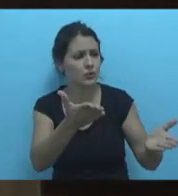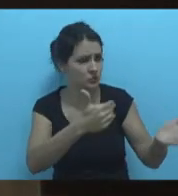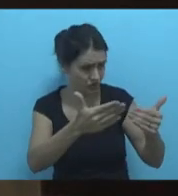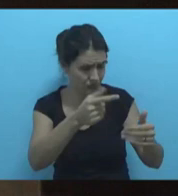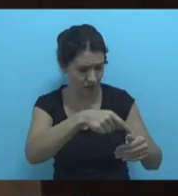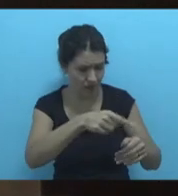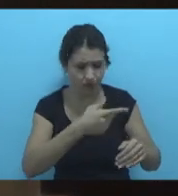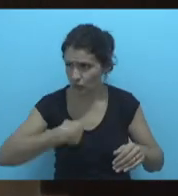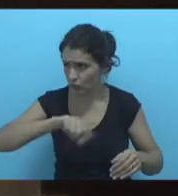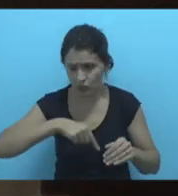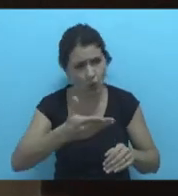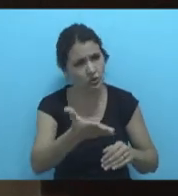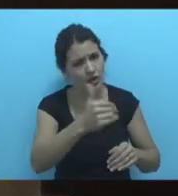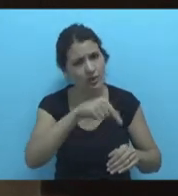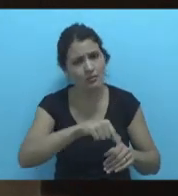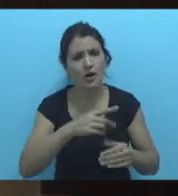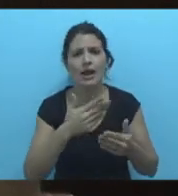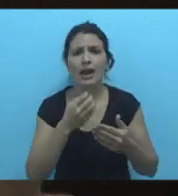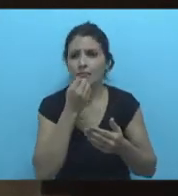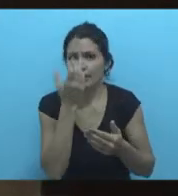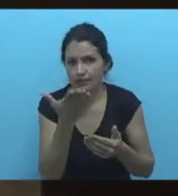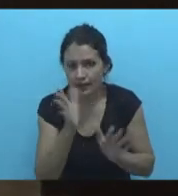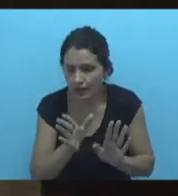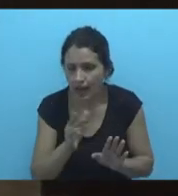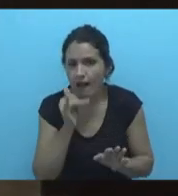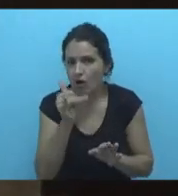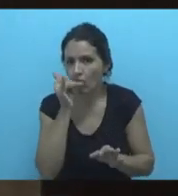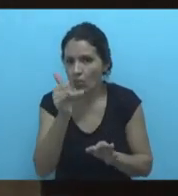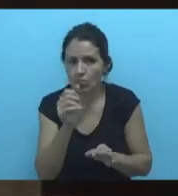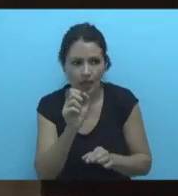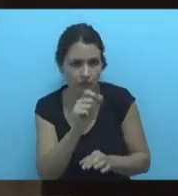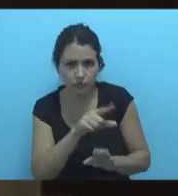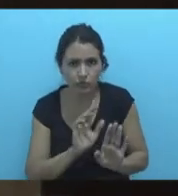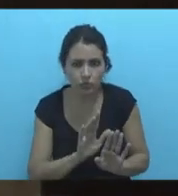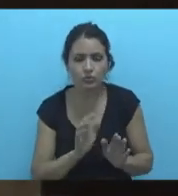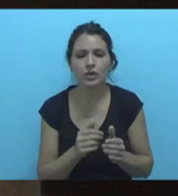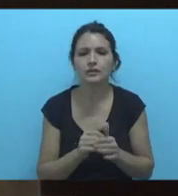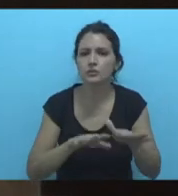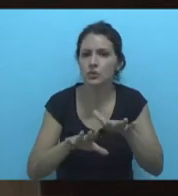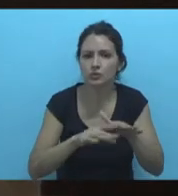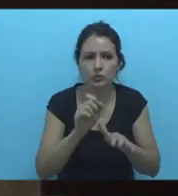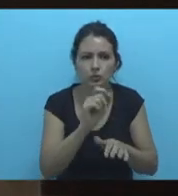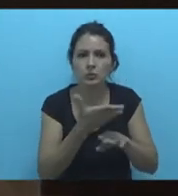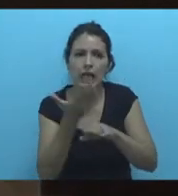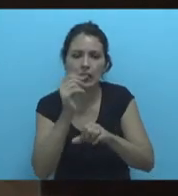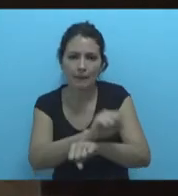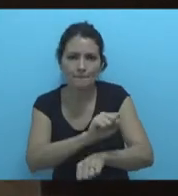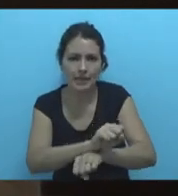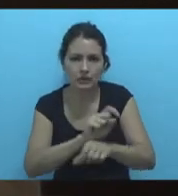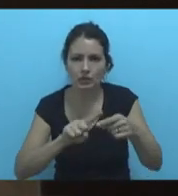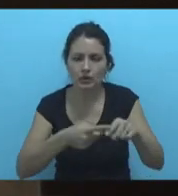convocamos como no solamente como protagonista para contar su prisión y su experiencia como